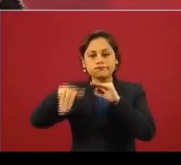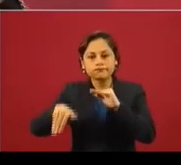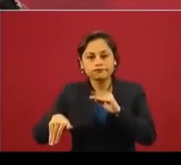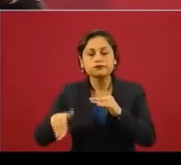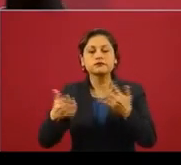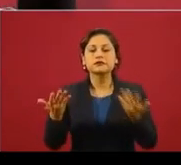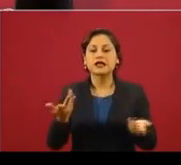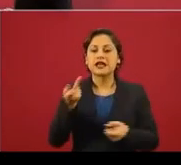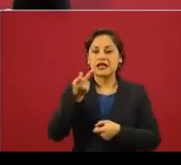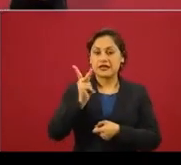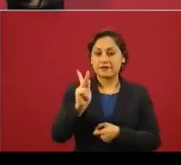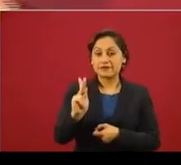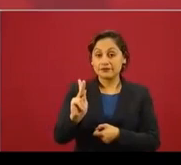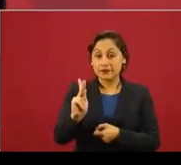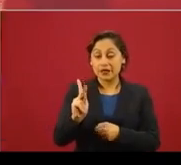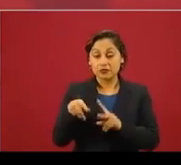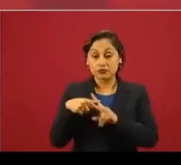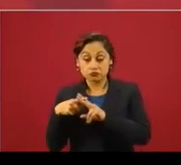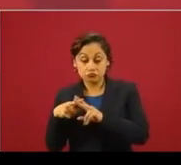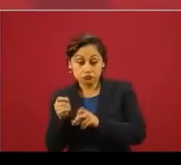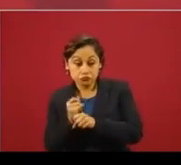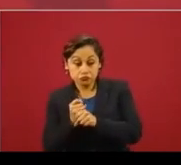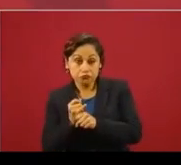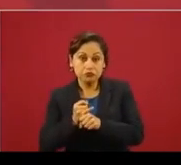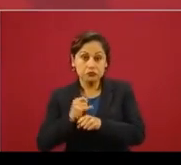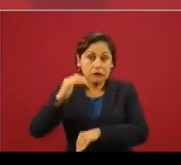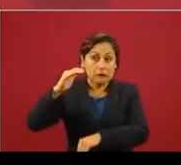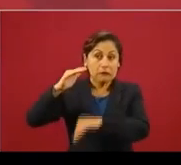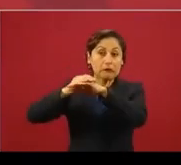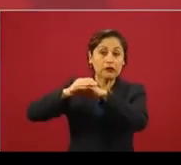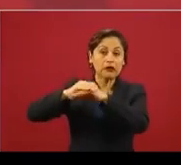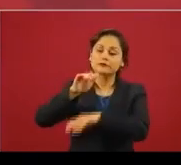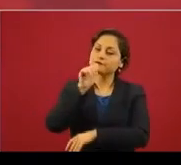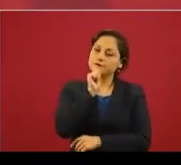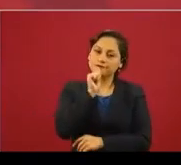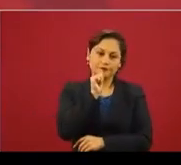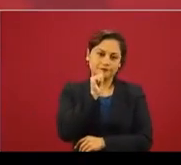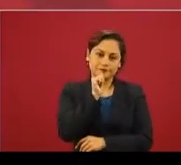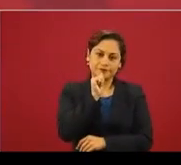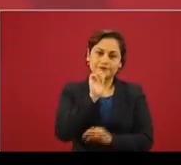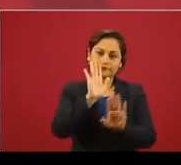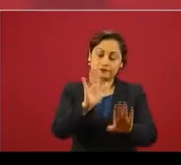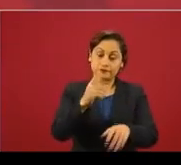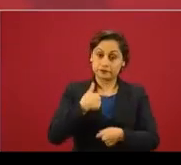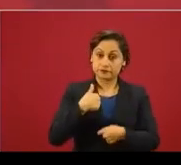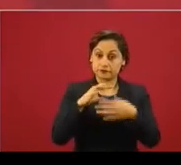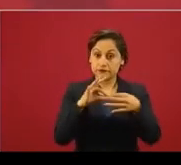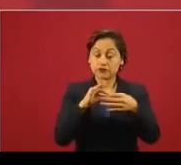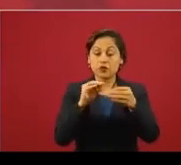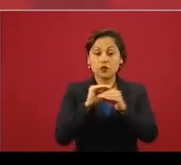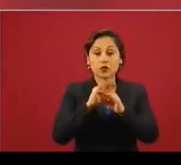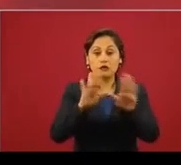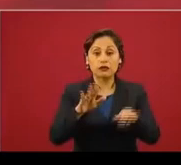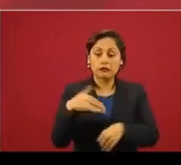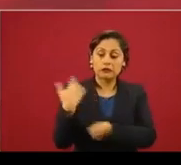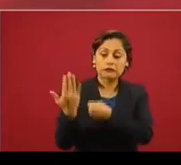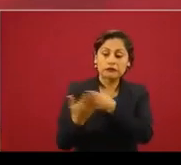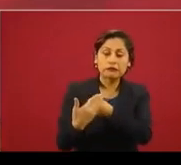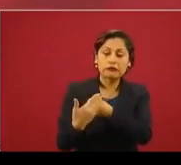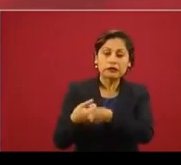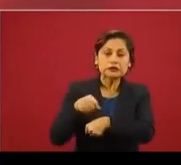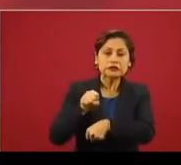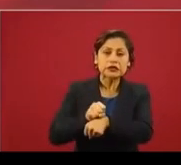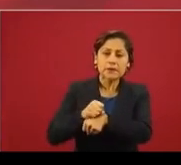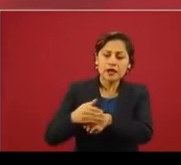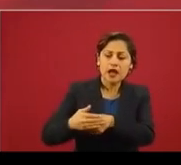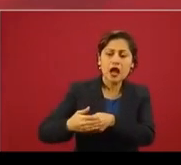epidémicas, todavía no hemos llegado a ese punto máximo y por lo tanto, que quede muy claro, todavía durante varias semanas más vamos